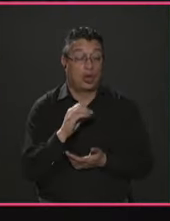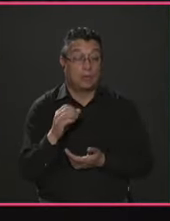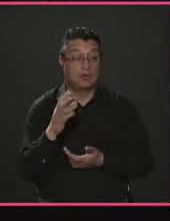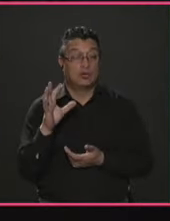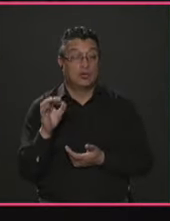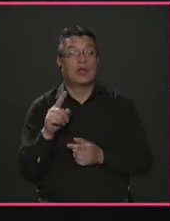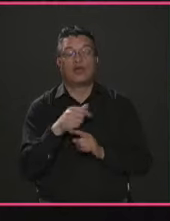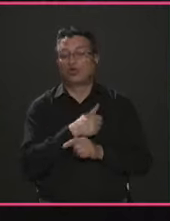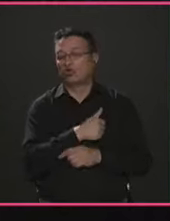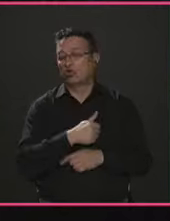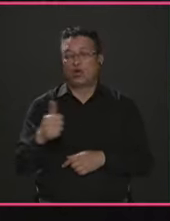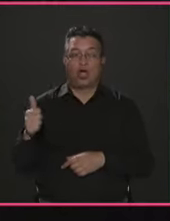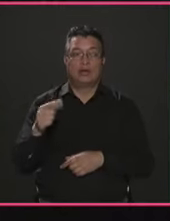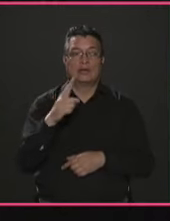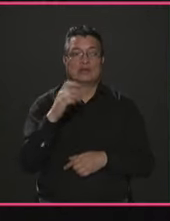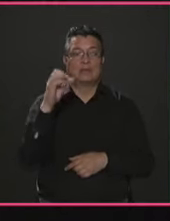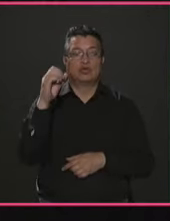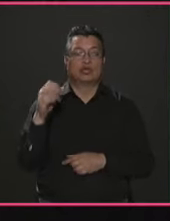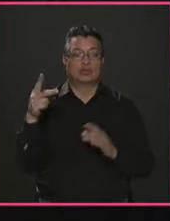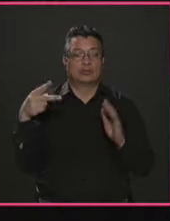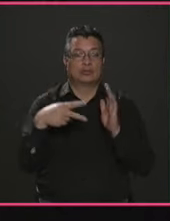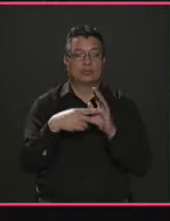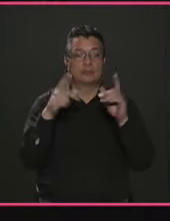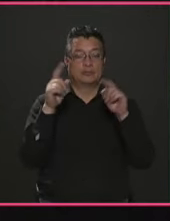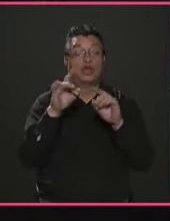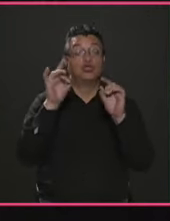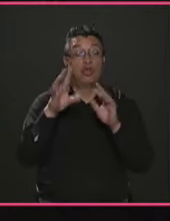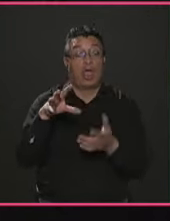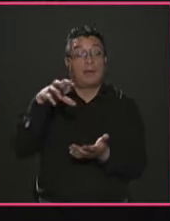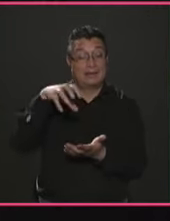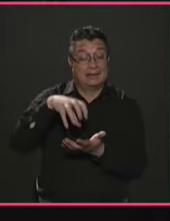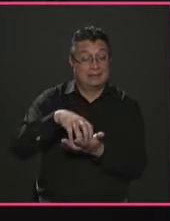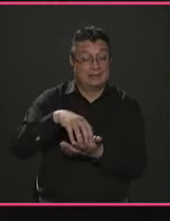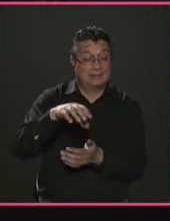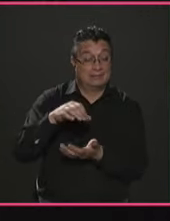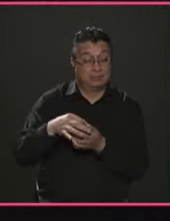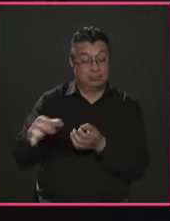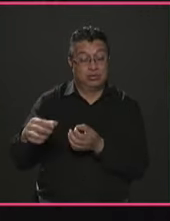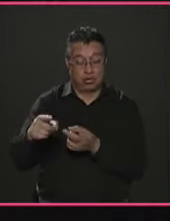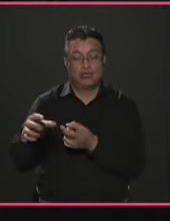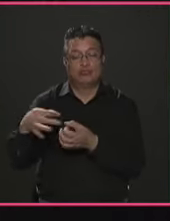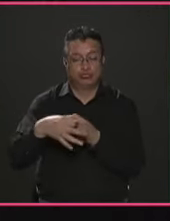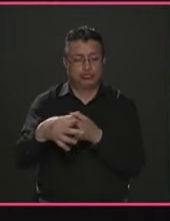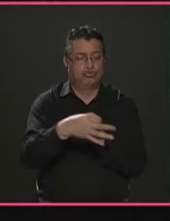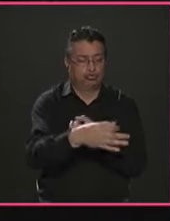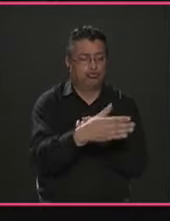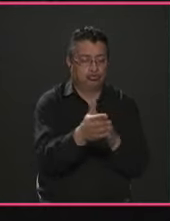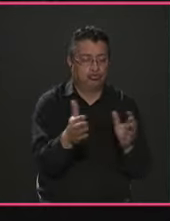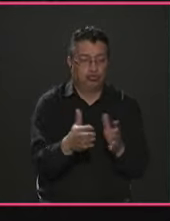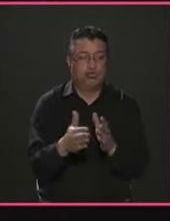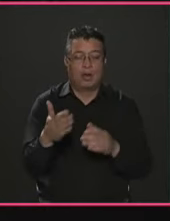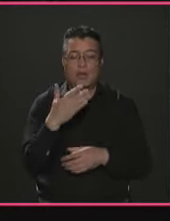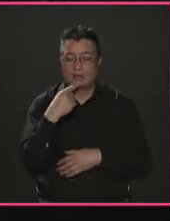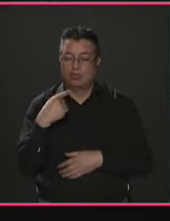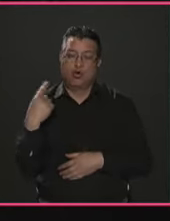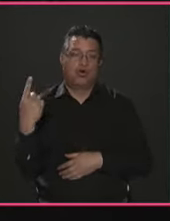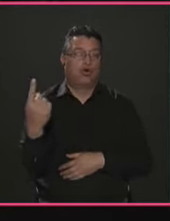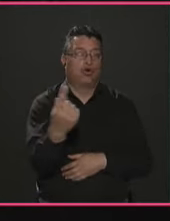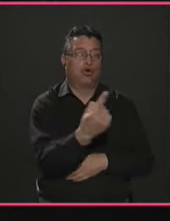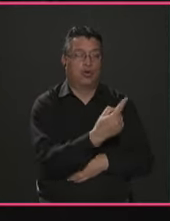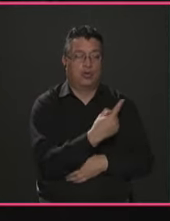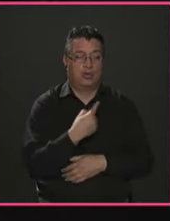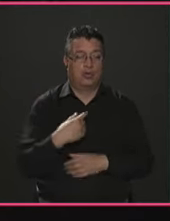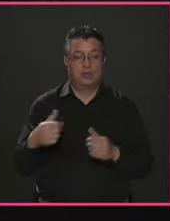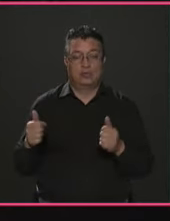es que todos sean eléctricos y no solamente la ciudad de que también en ciudades más pequeñas en los alrededores